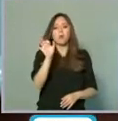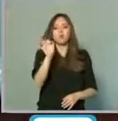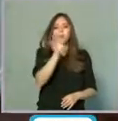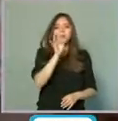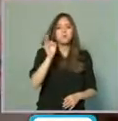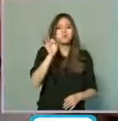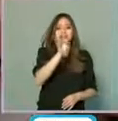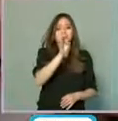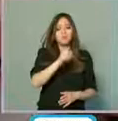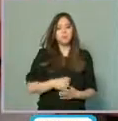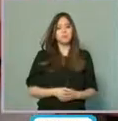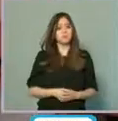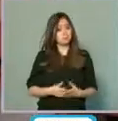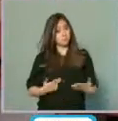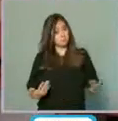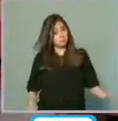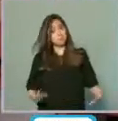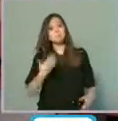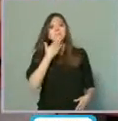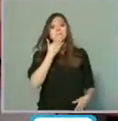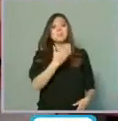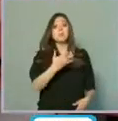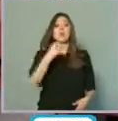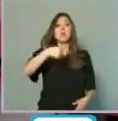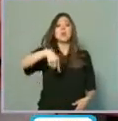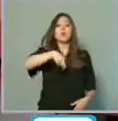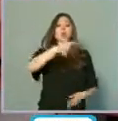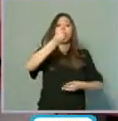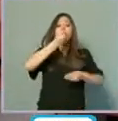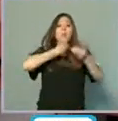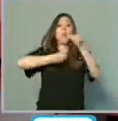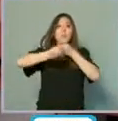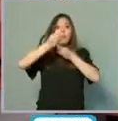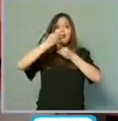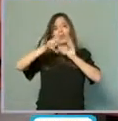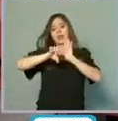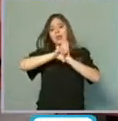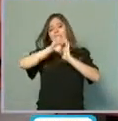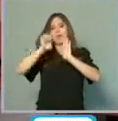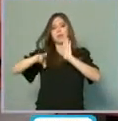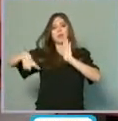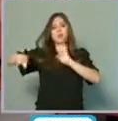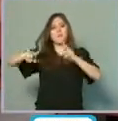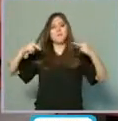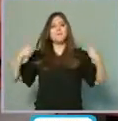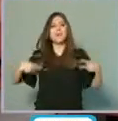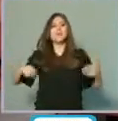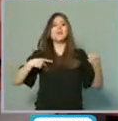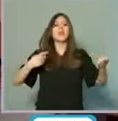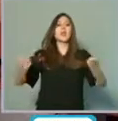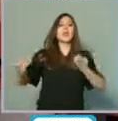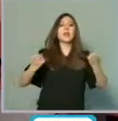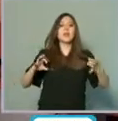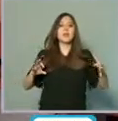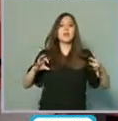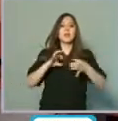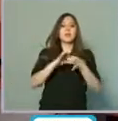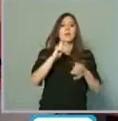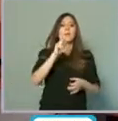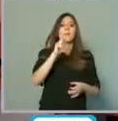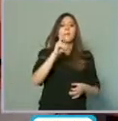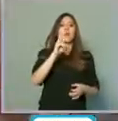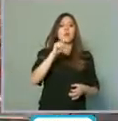cual. Claro. Fíjate que otra forma de poderlo utilizar que me he dado cuenta es la gente que hace ejercicio lo mezcla con proteínas o igual en los licuados para que sean un